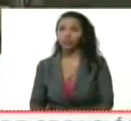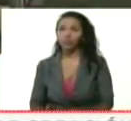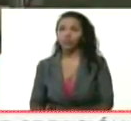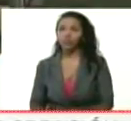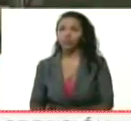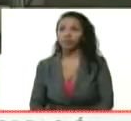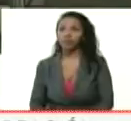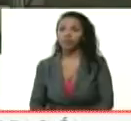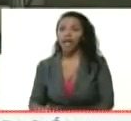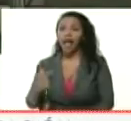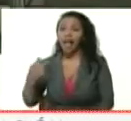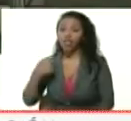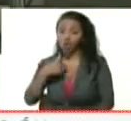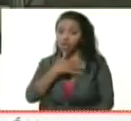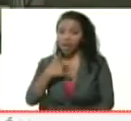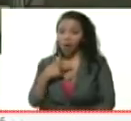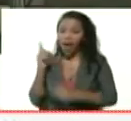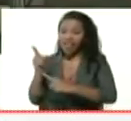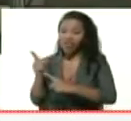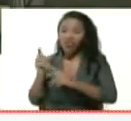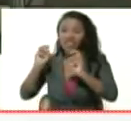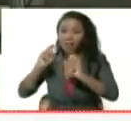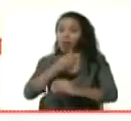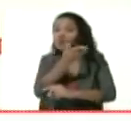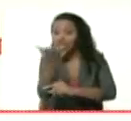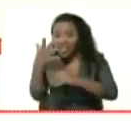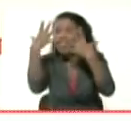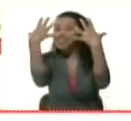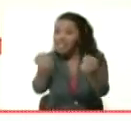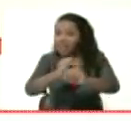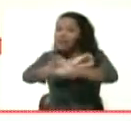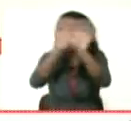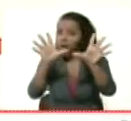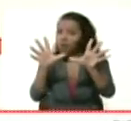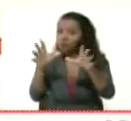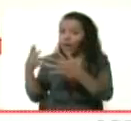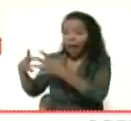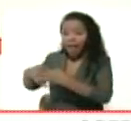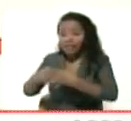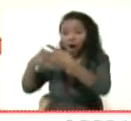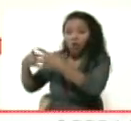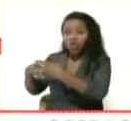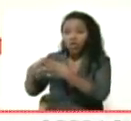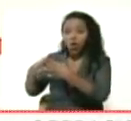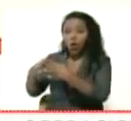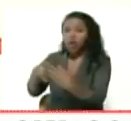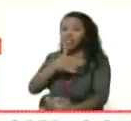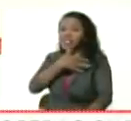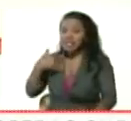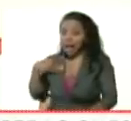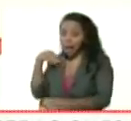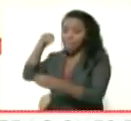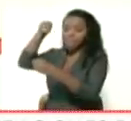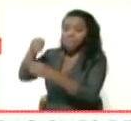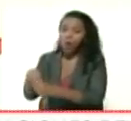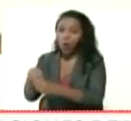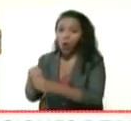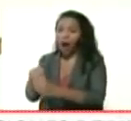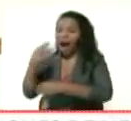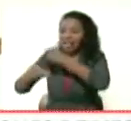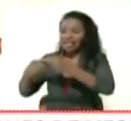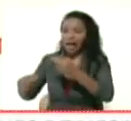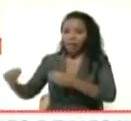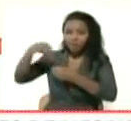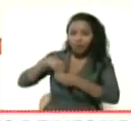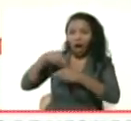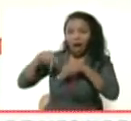Quiero dejar esto muy claro. Estados Unidos pretende invadir, como hacen ellos. Tú sabes